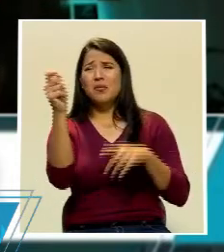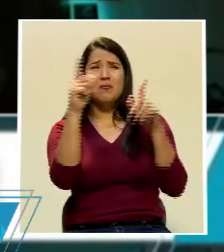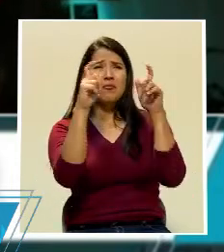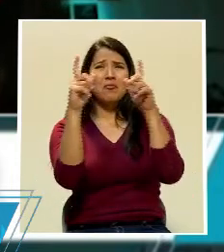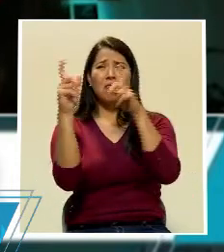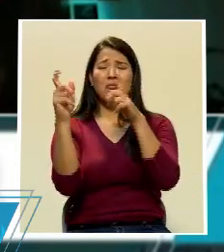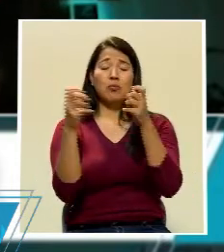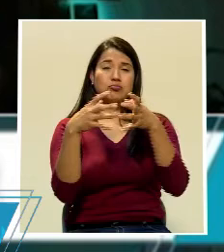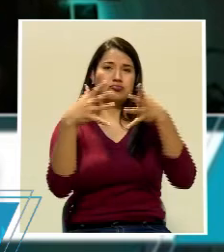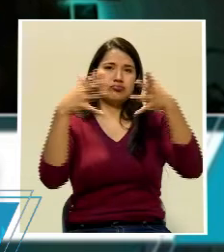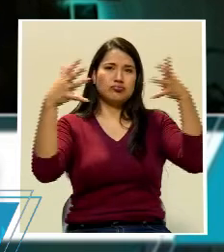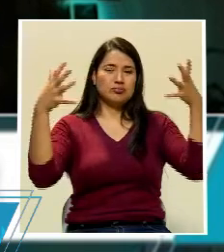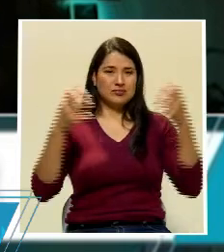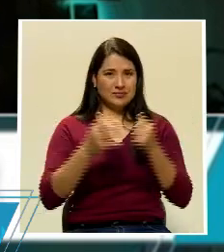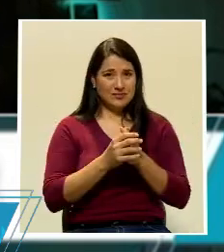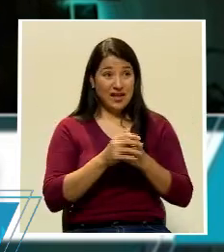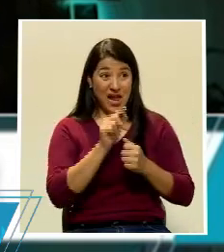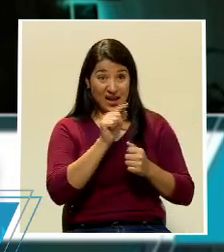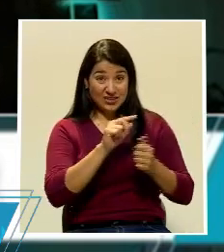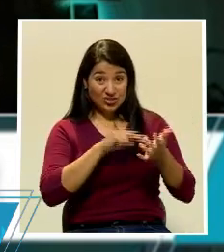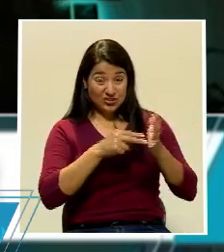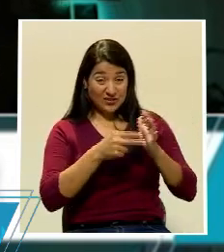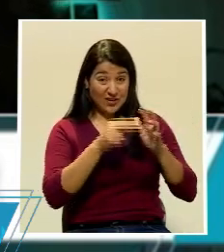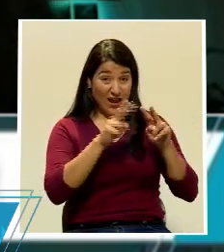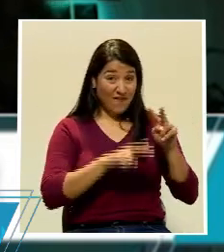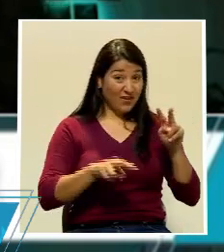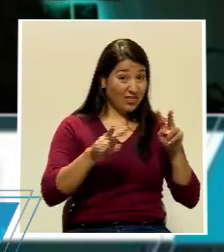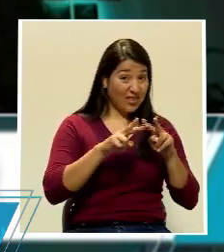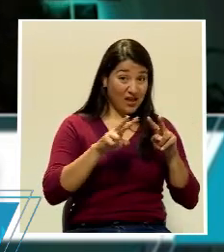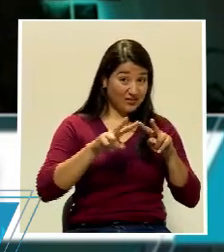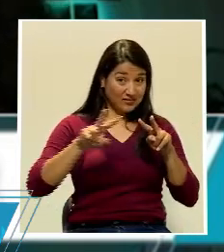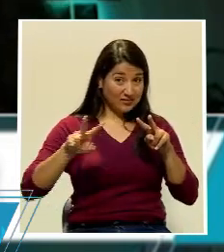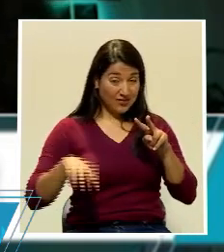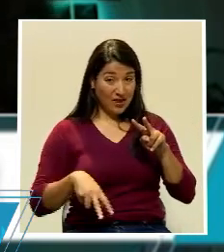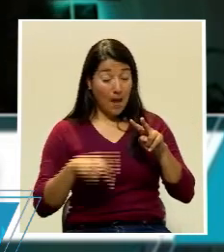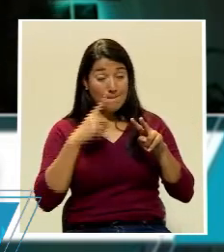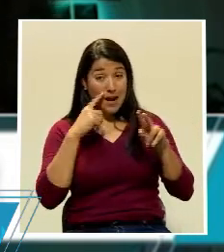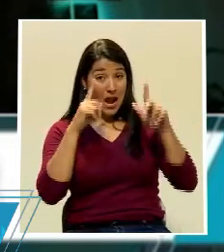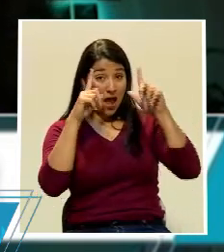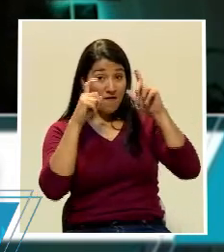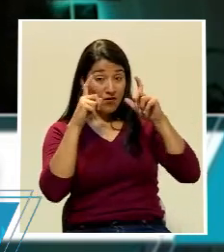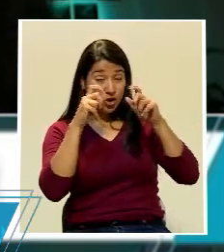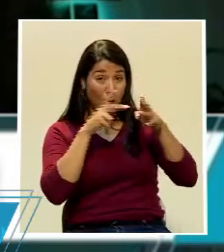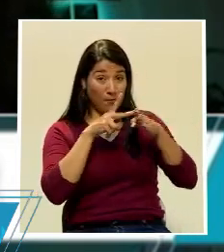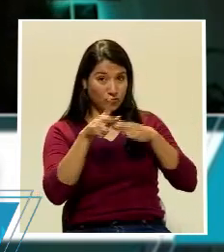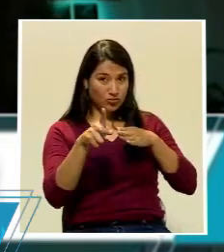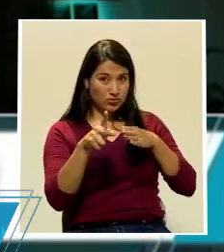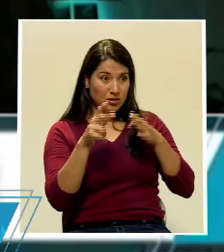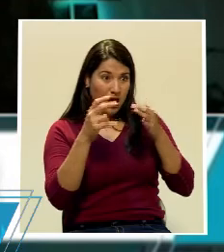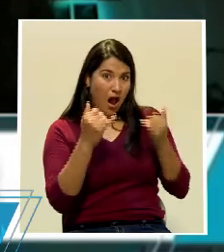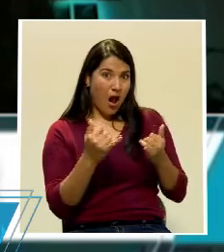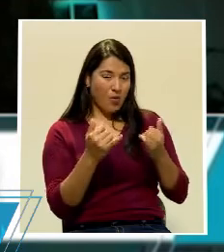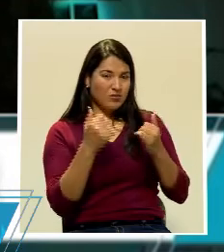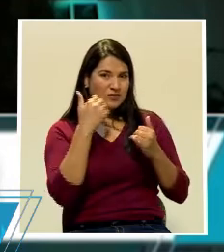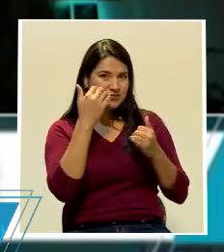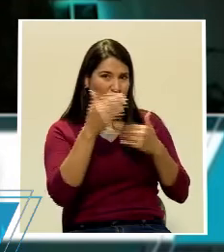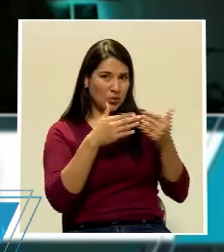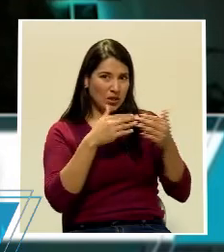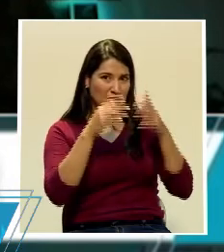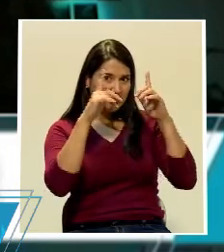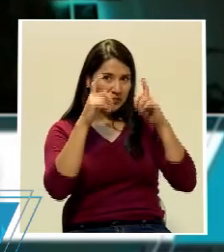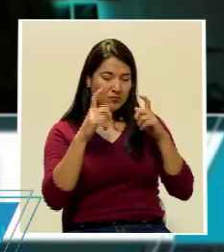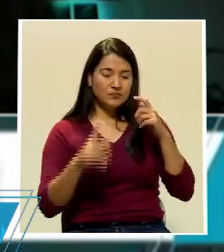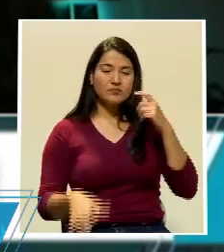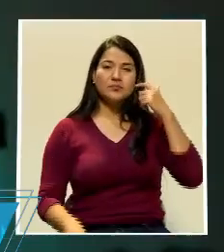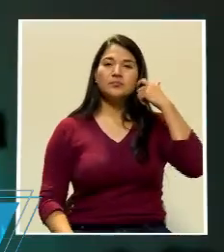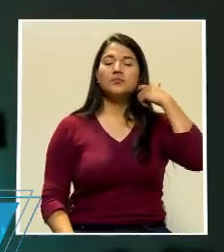desventajas ves para la fotografía profesional en esta hiperpopularidad de la foto digital?